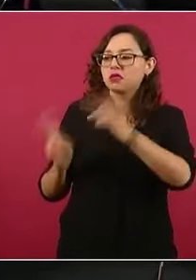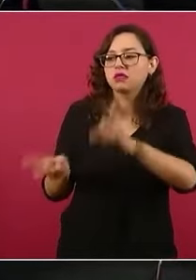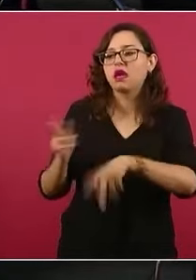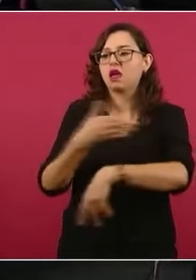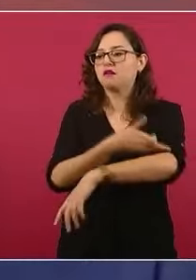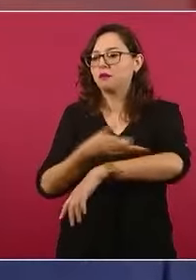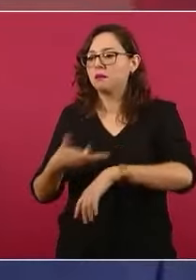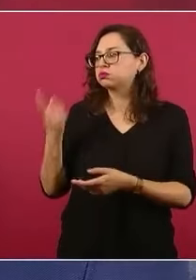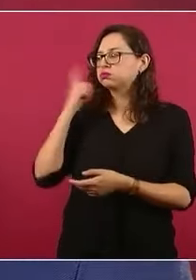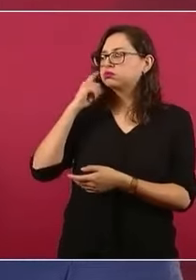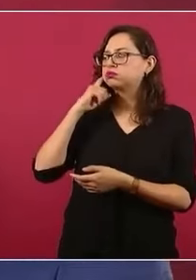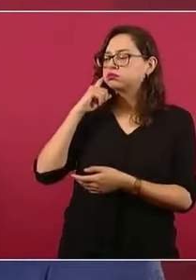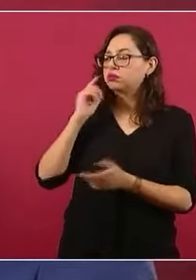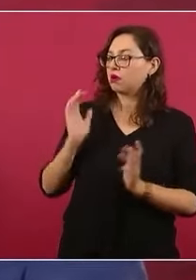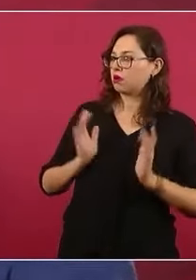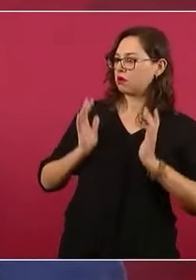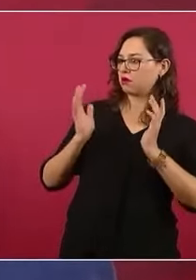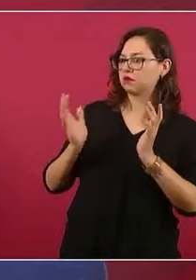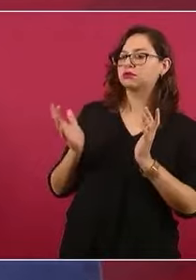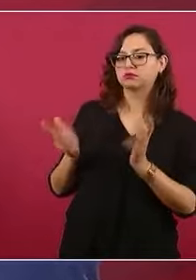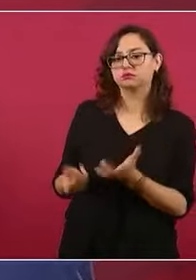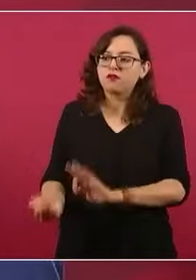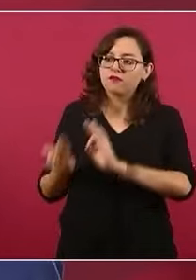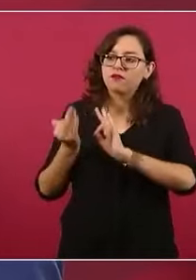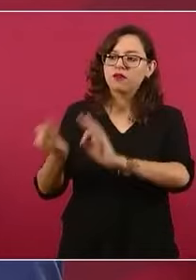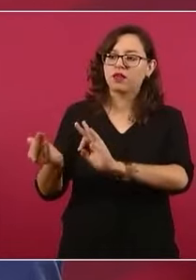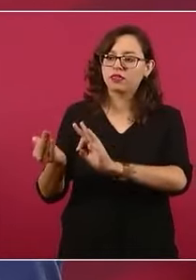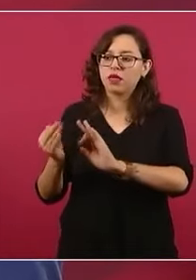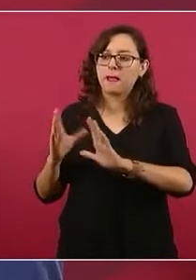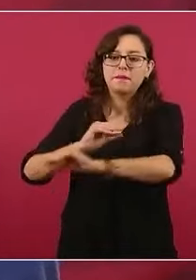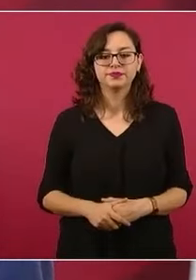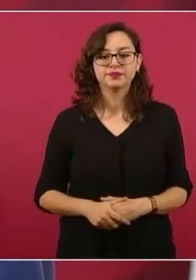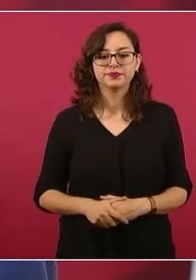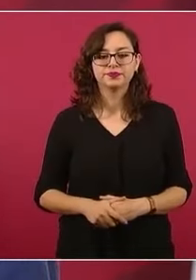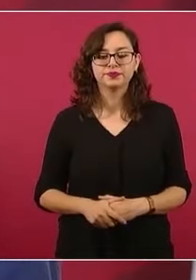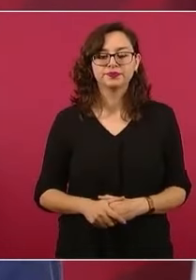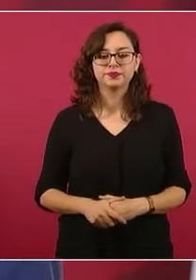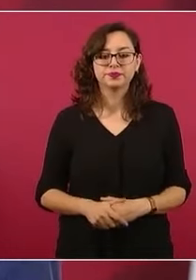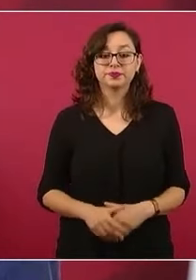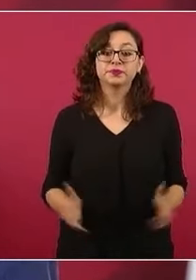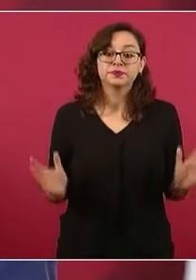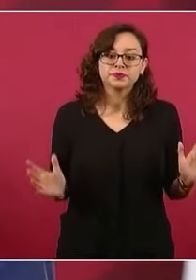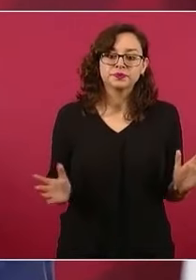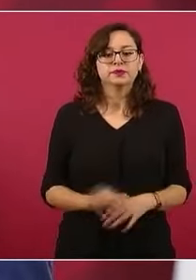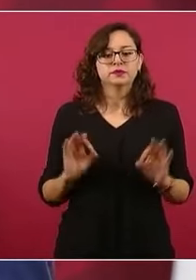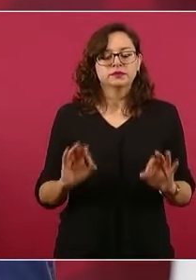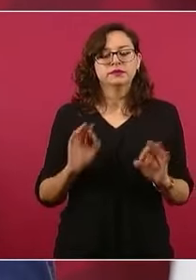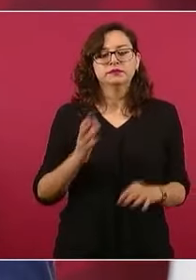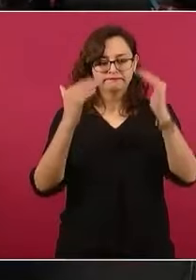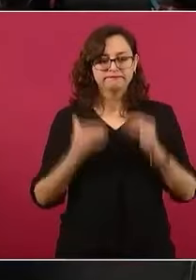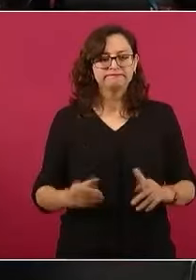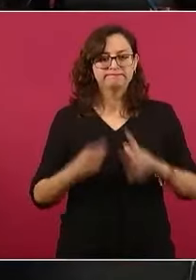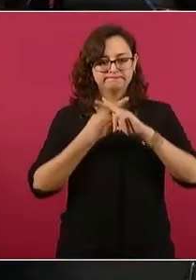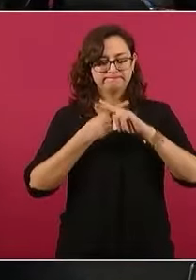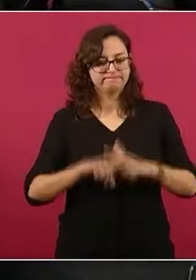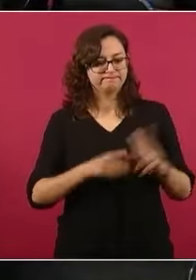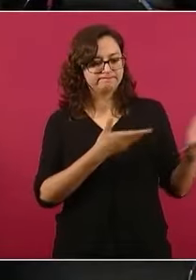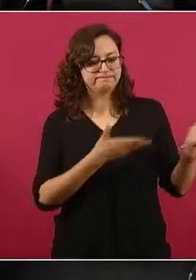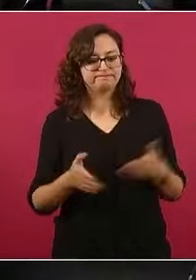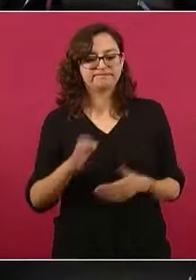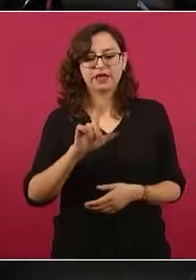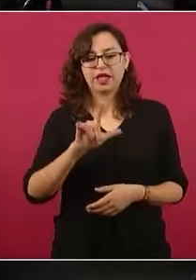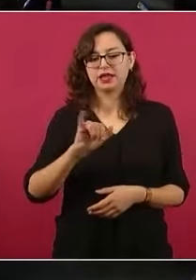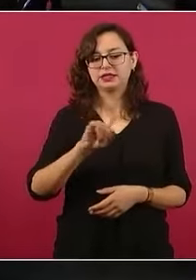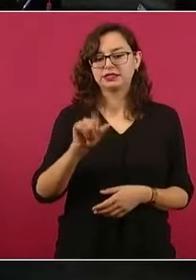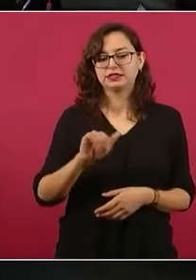las conversaciones, la comunicación que se da de boca en boca. Bueno, pues vamos a escuchar a Elizabeth, a